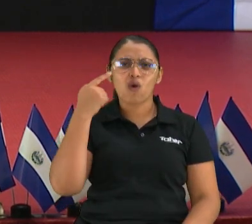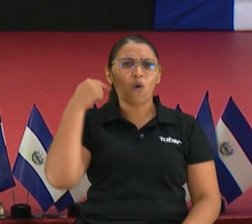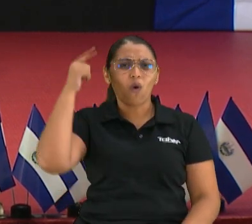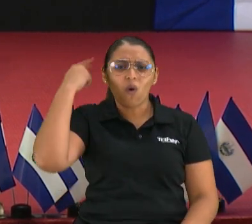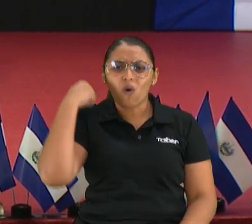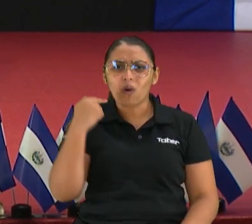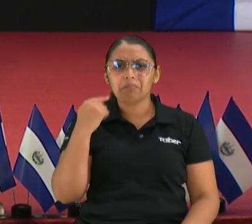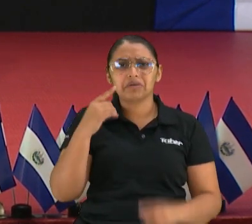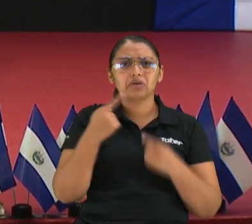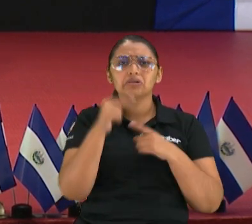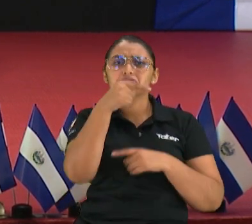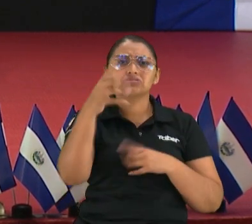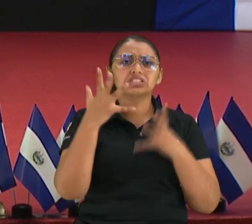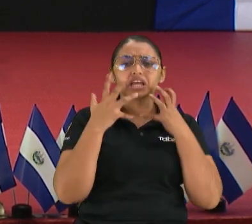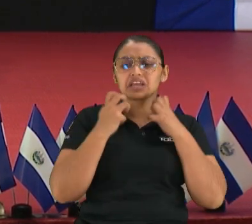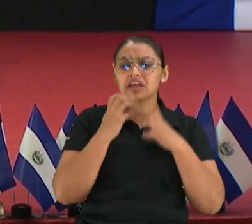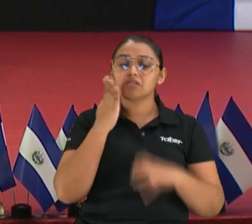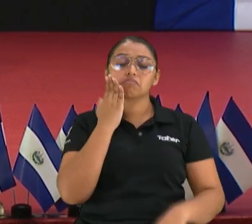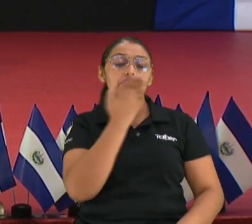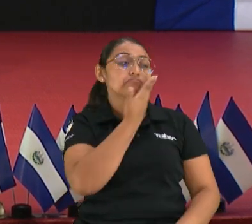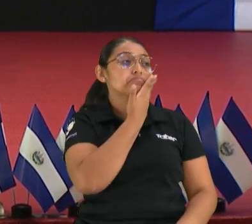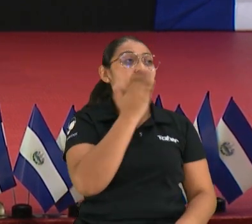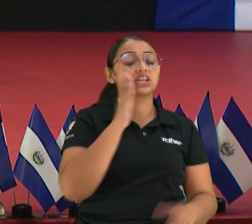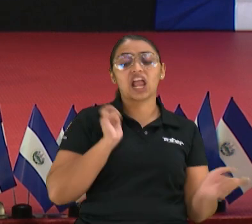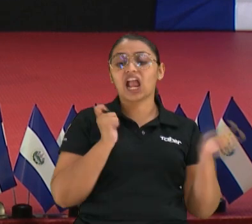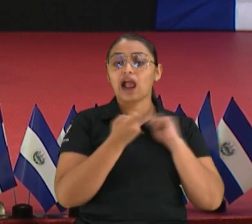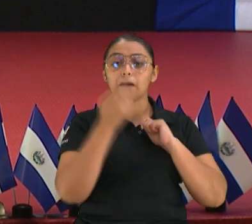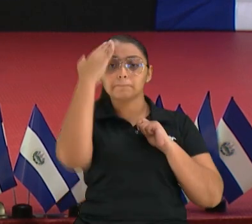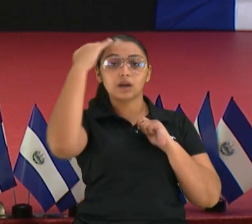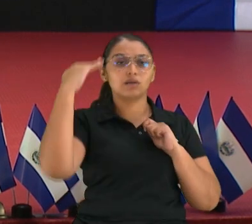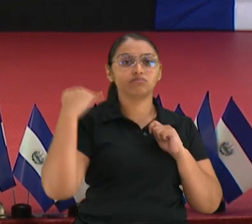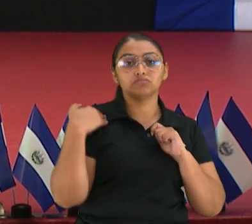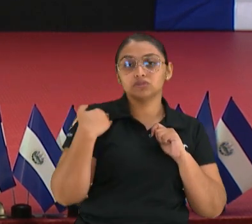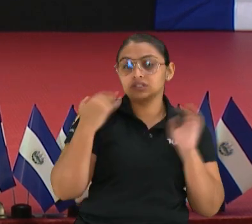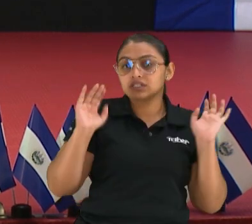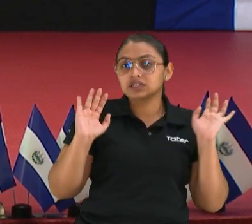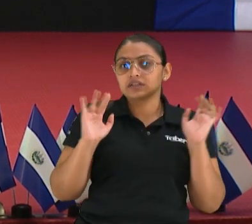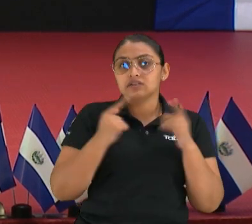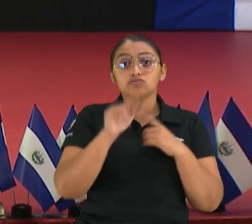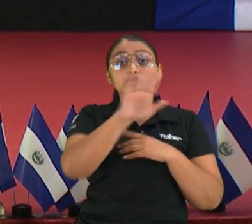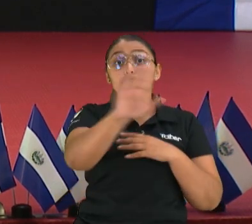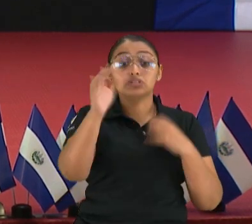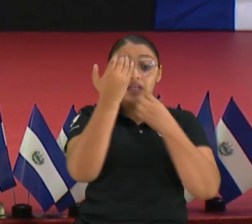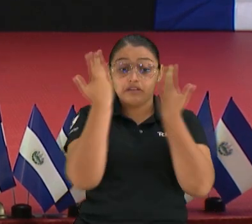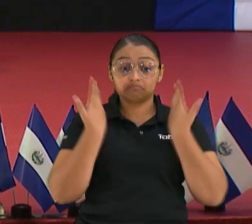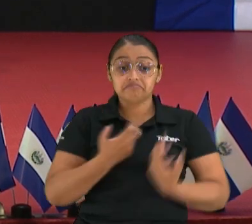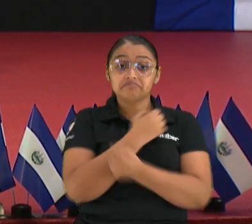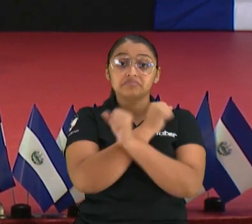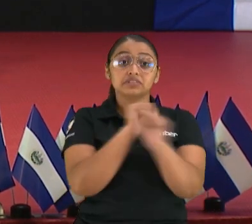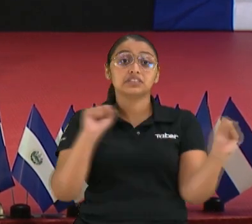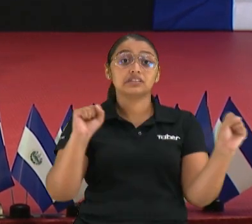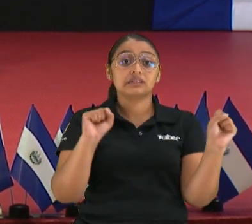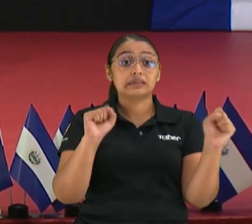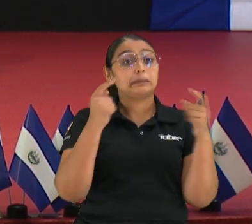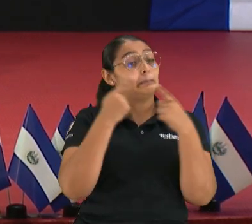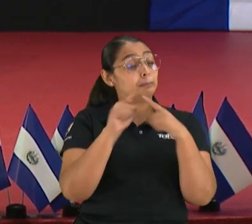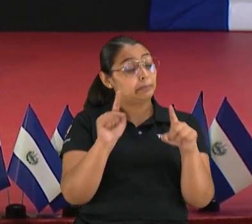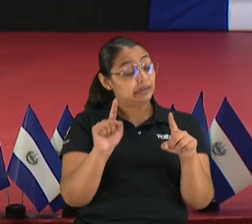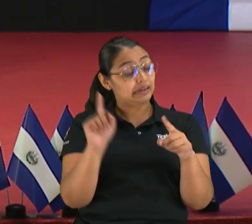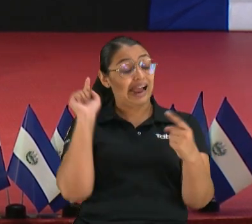de la barba haga lo que quiera usted puede hacer lo que usted quiera usted libre hacer lo que quiera hasta el día del